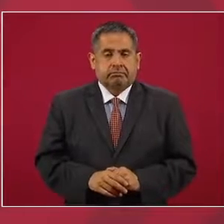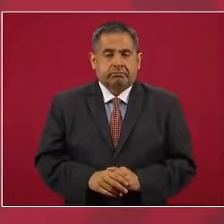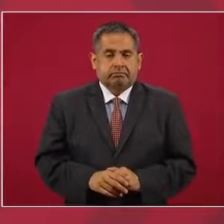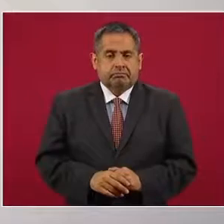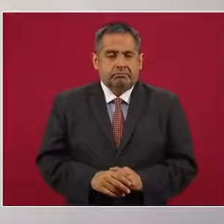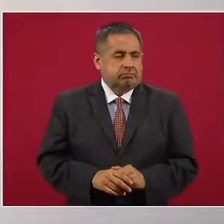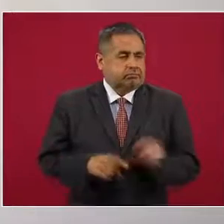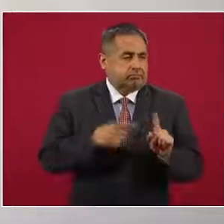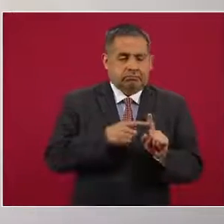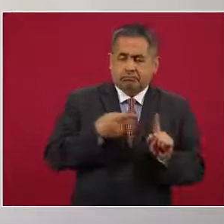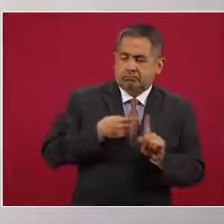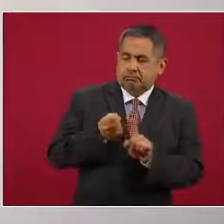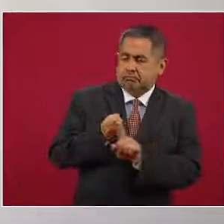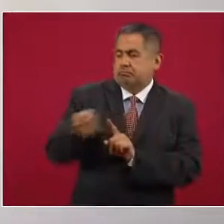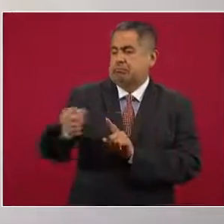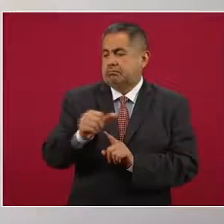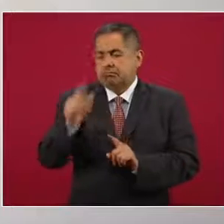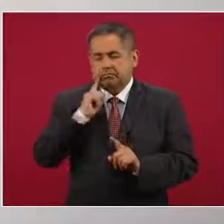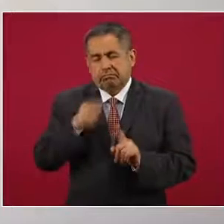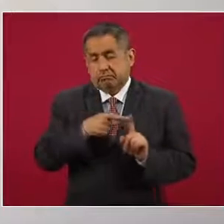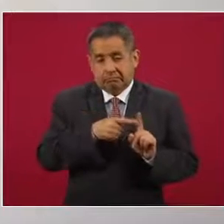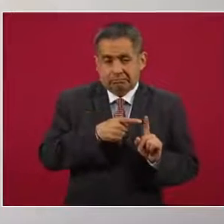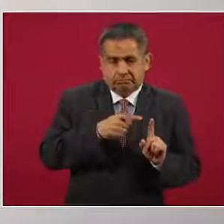un golpeador de mujeres, pues no puede